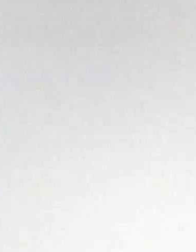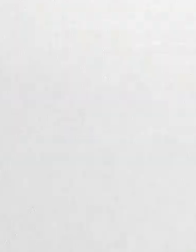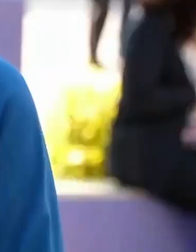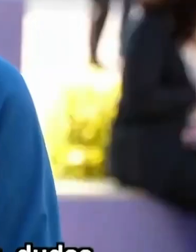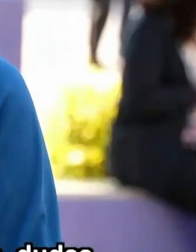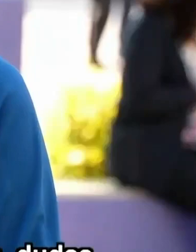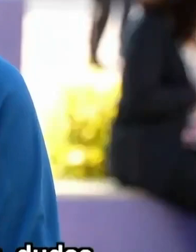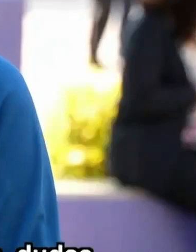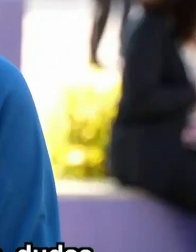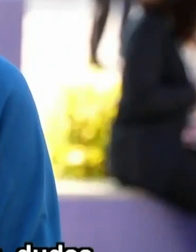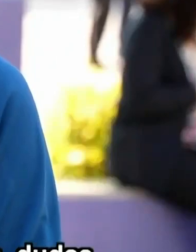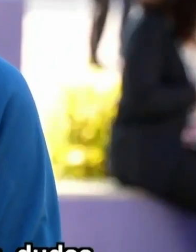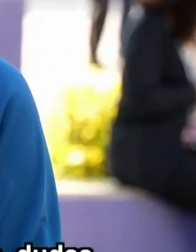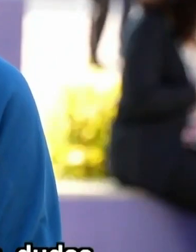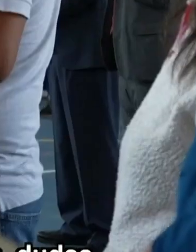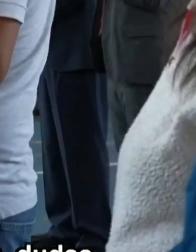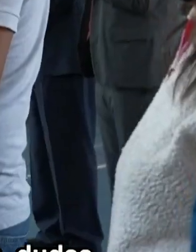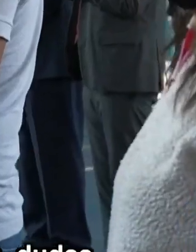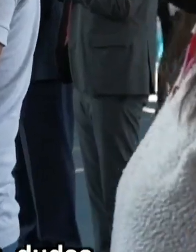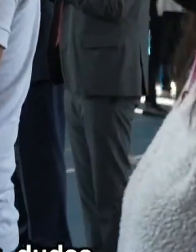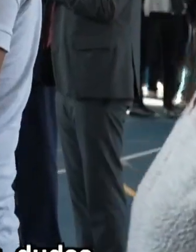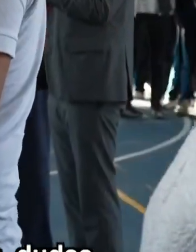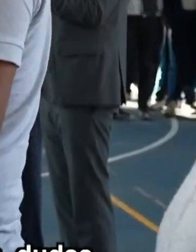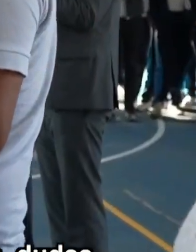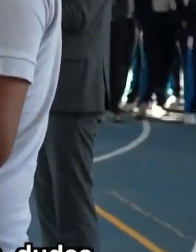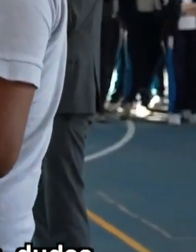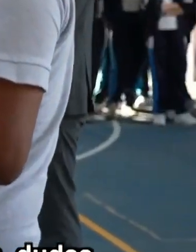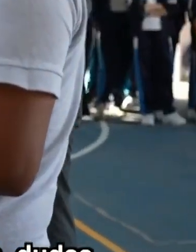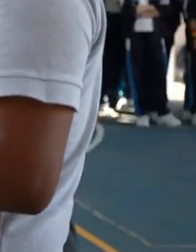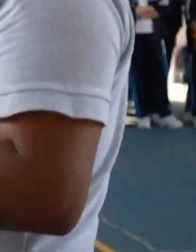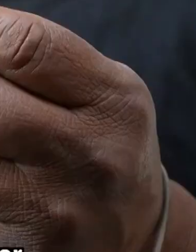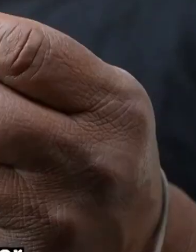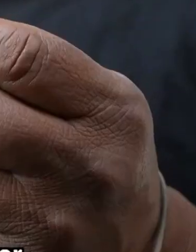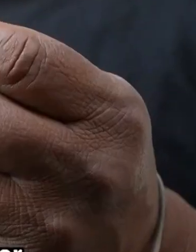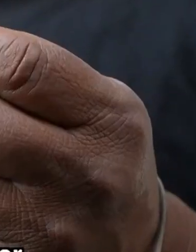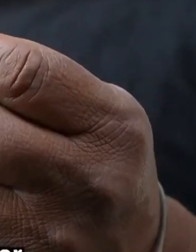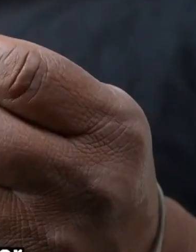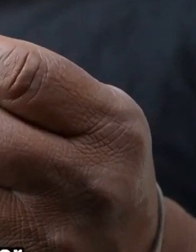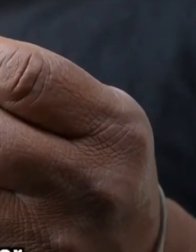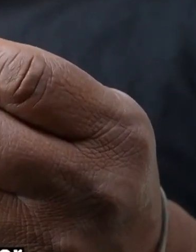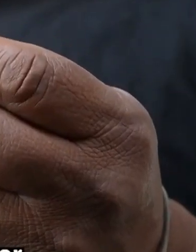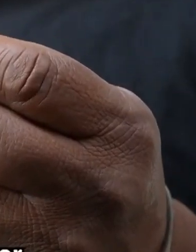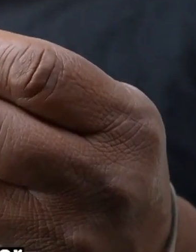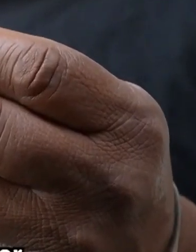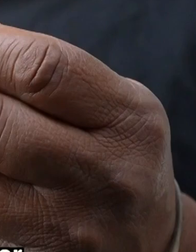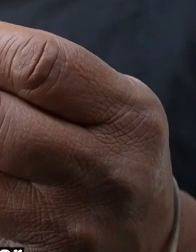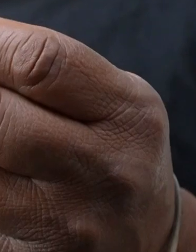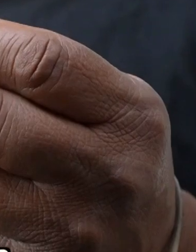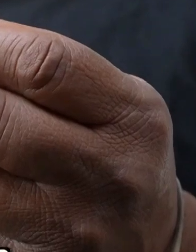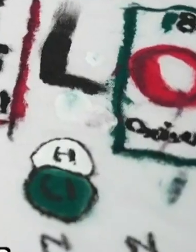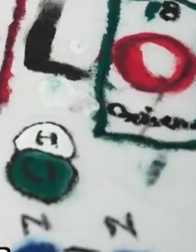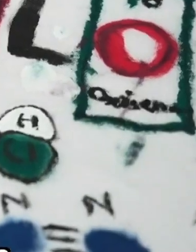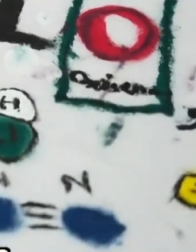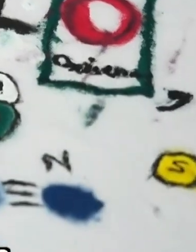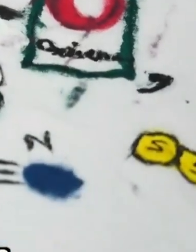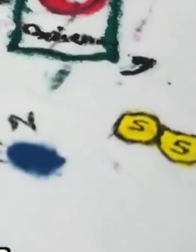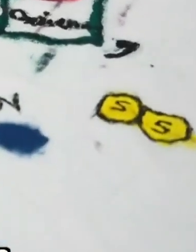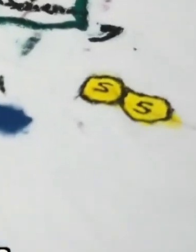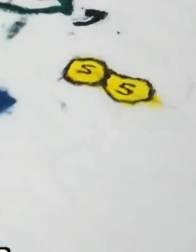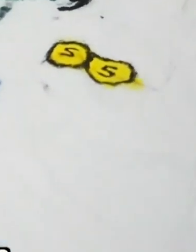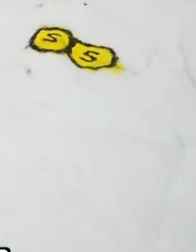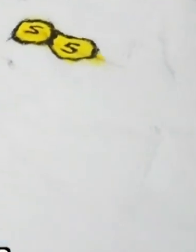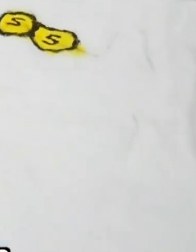visitas. Esta guía nos puede ayudar a formular preguntas, dudas, que me cuestione, que le pueda yo contestar, e igual